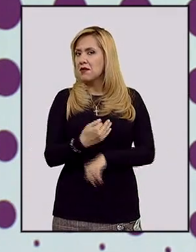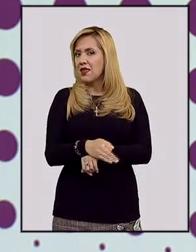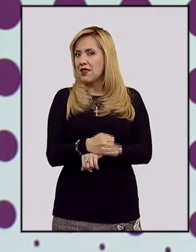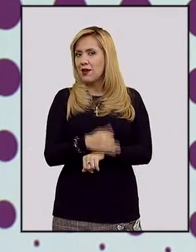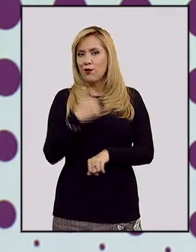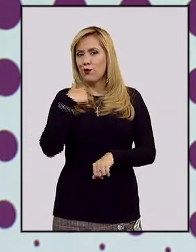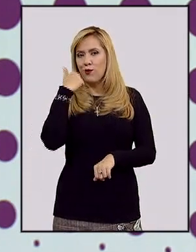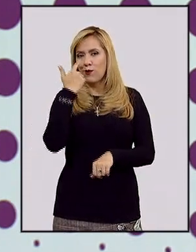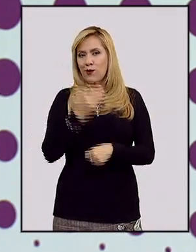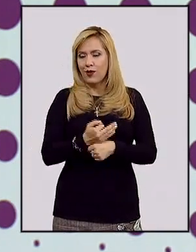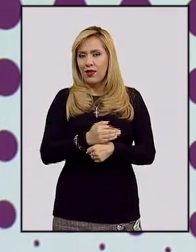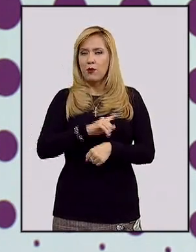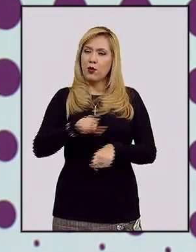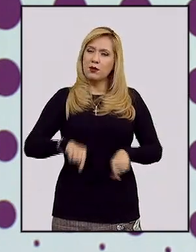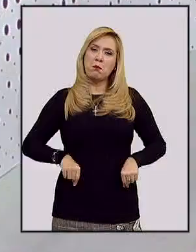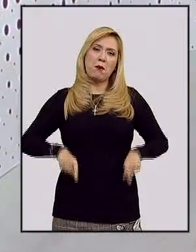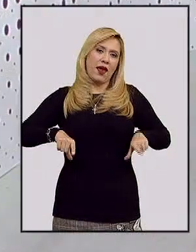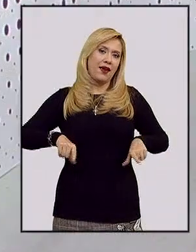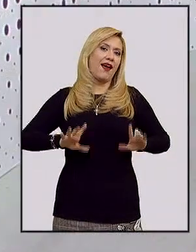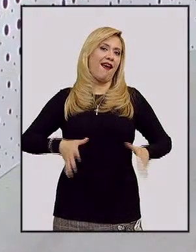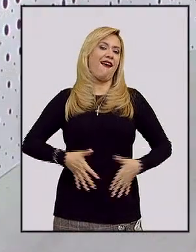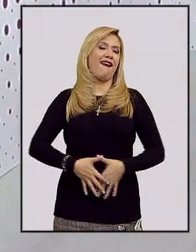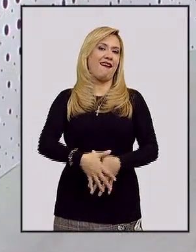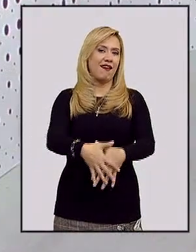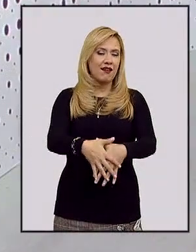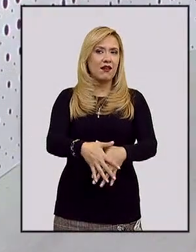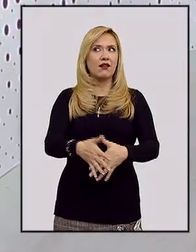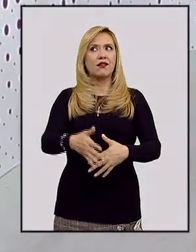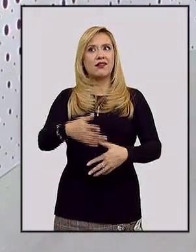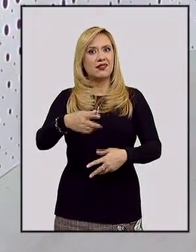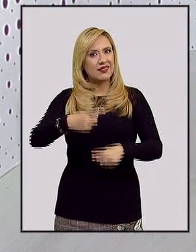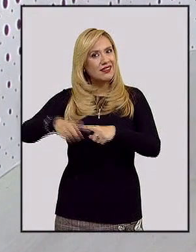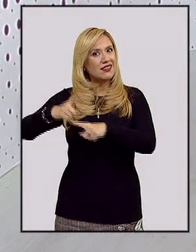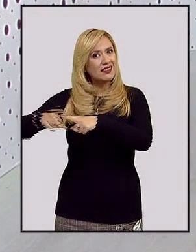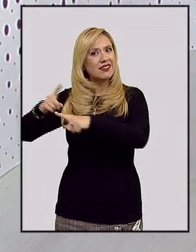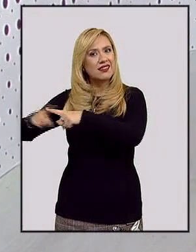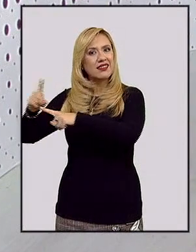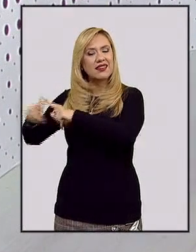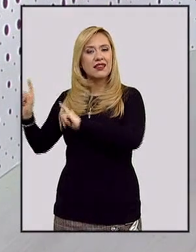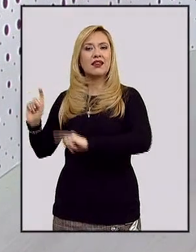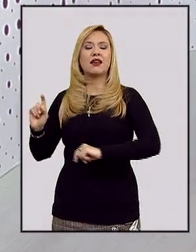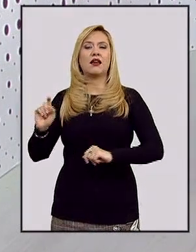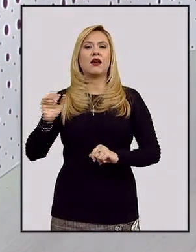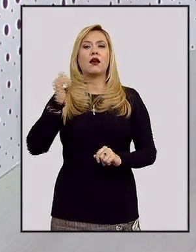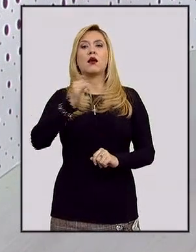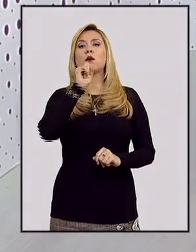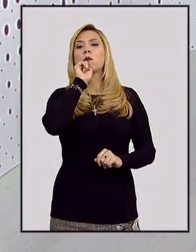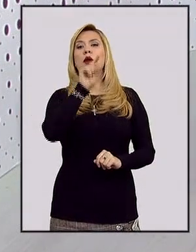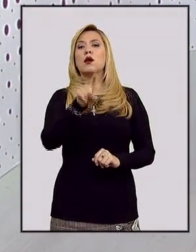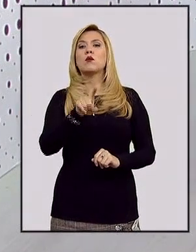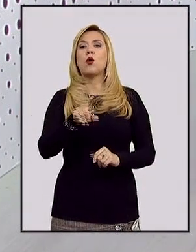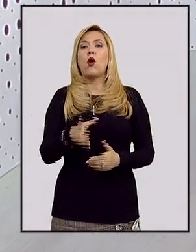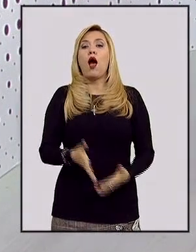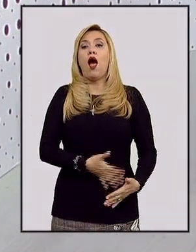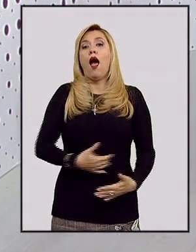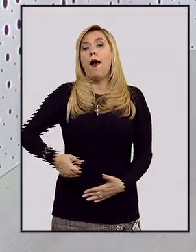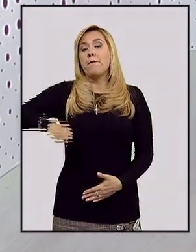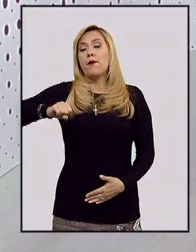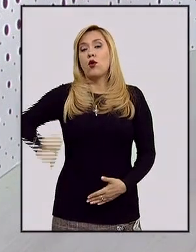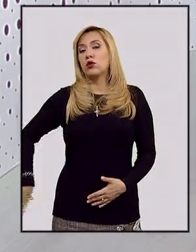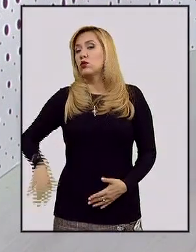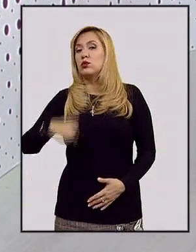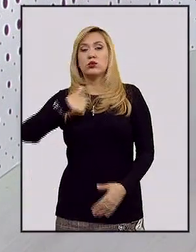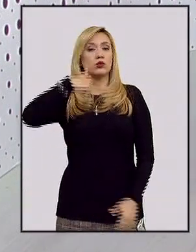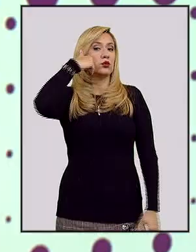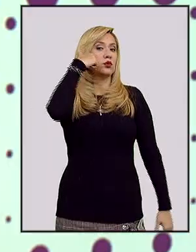mejor quieres. Y que pasa también por el tema de algunos casos que también están relacionados con el tema del aborto, ¿no? Con el tema del